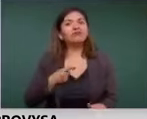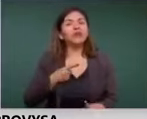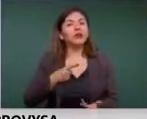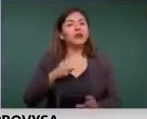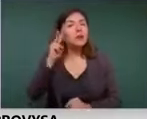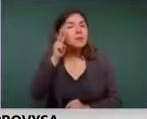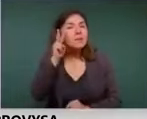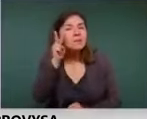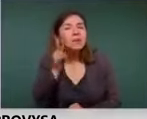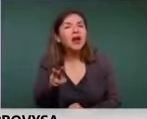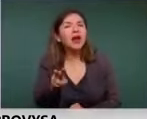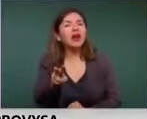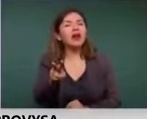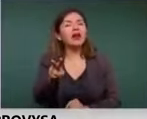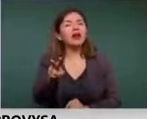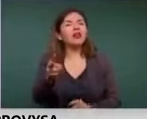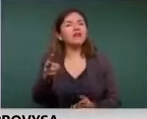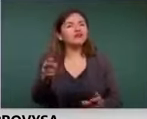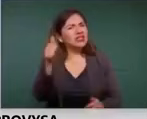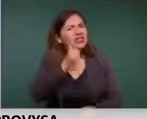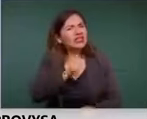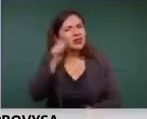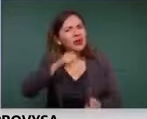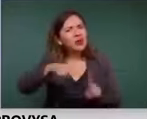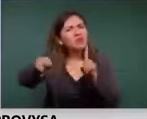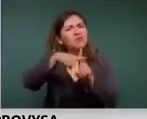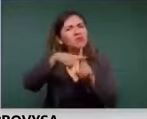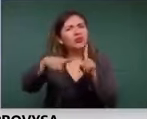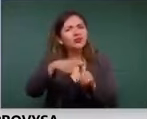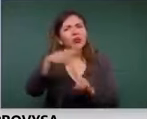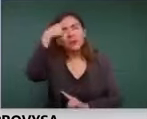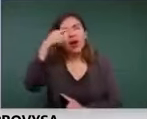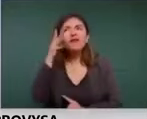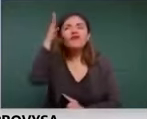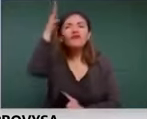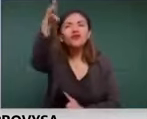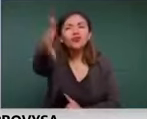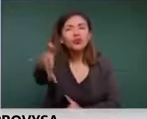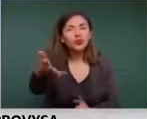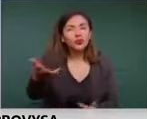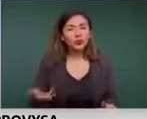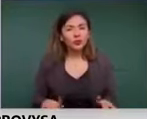ver con optimismo el futuro.